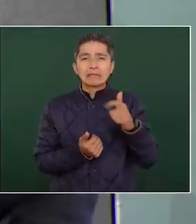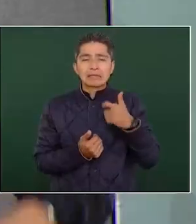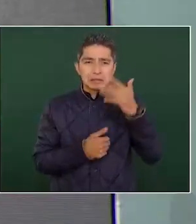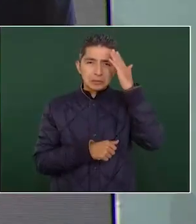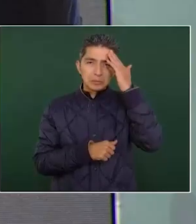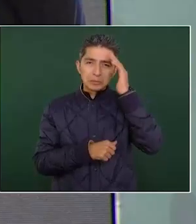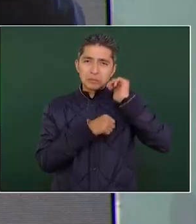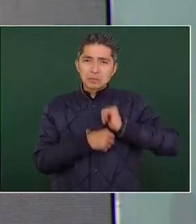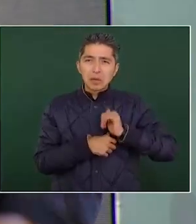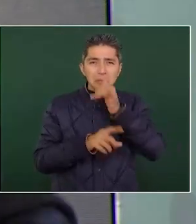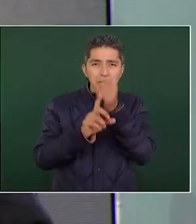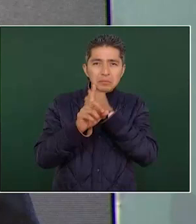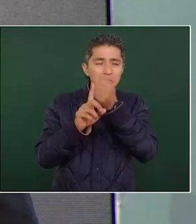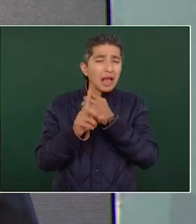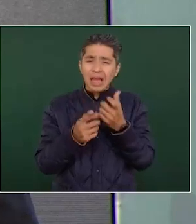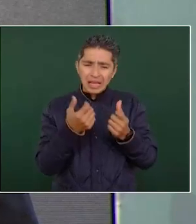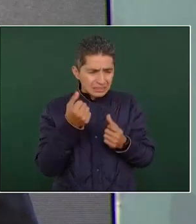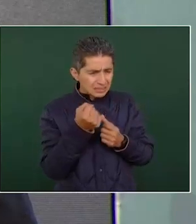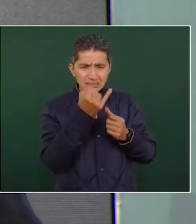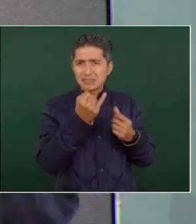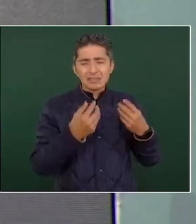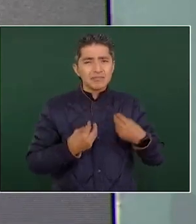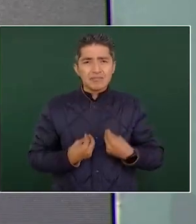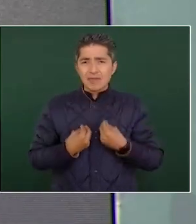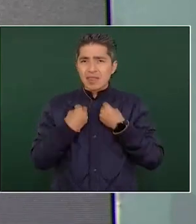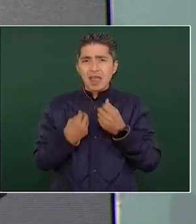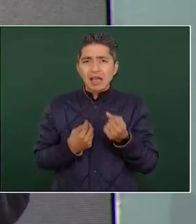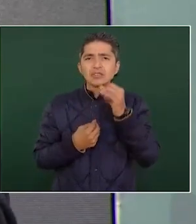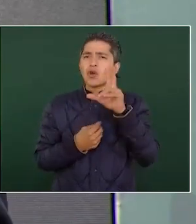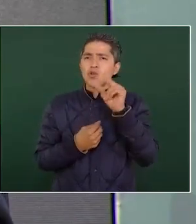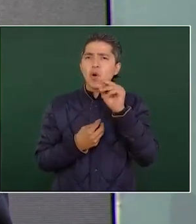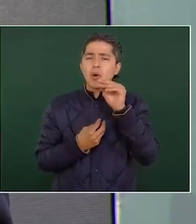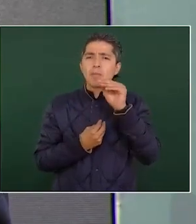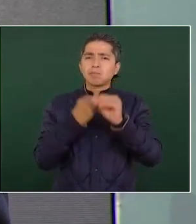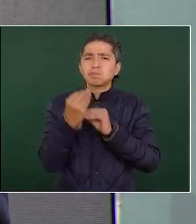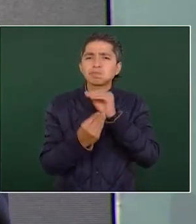y esa es la vía, no la confrontación,